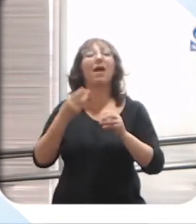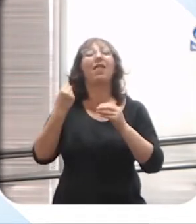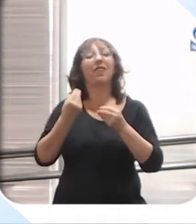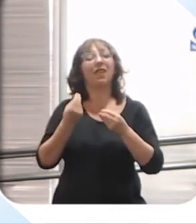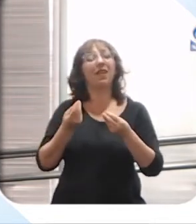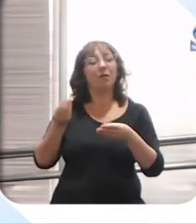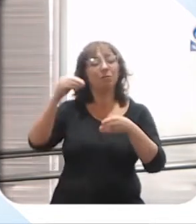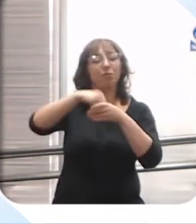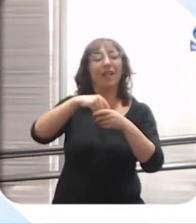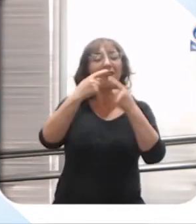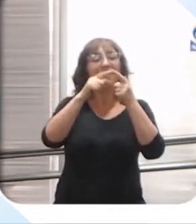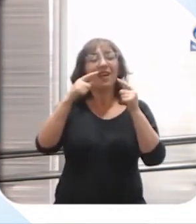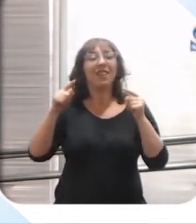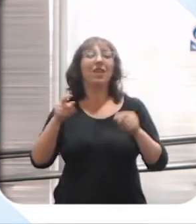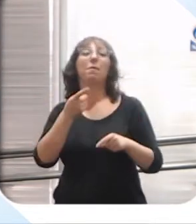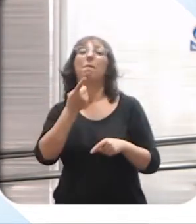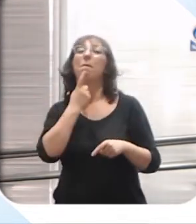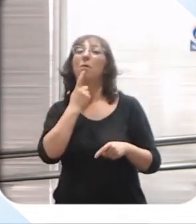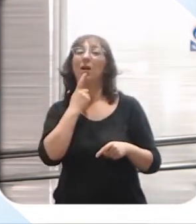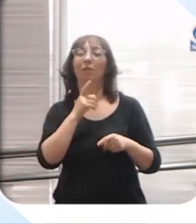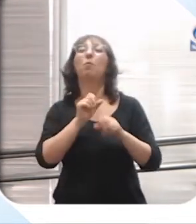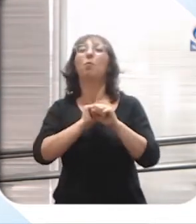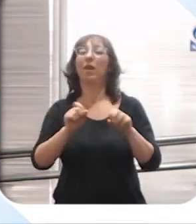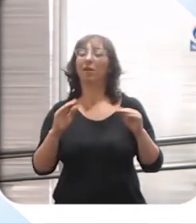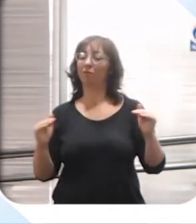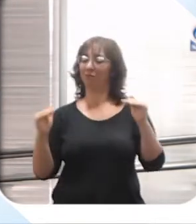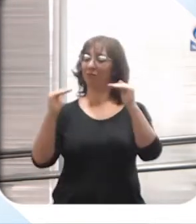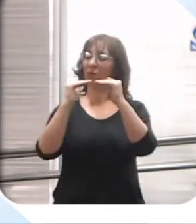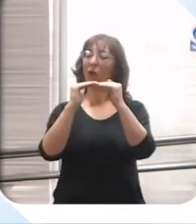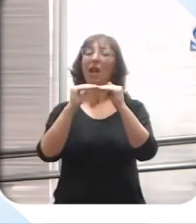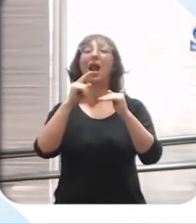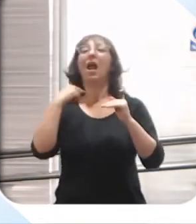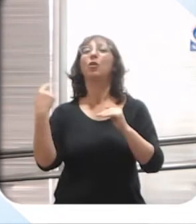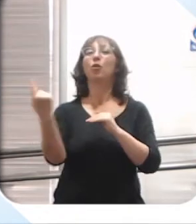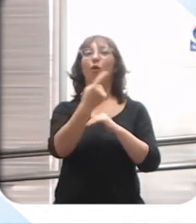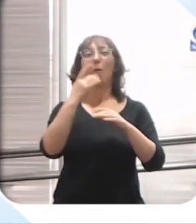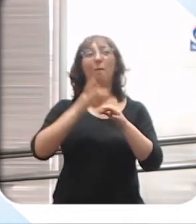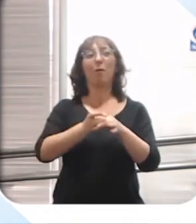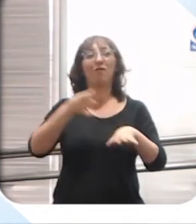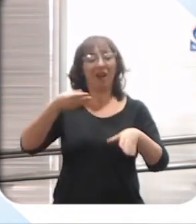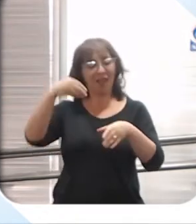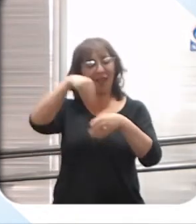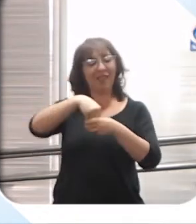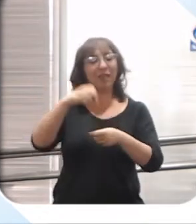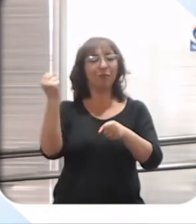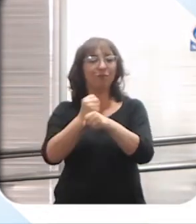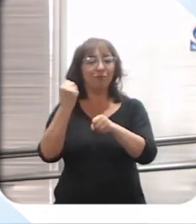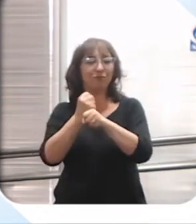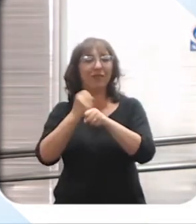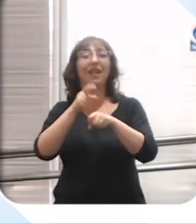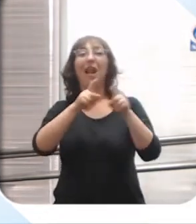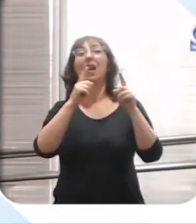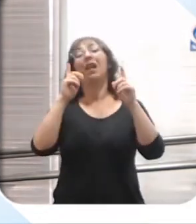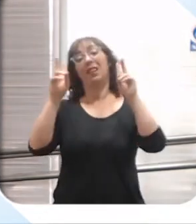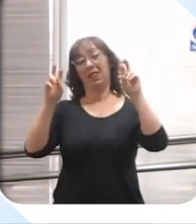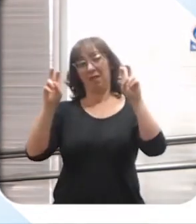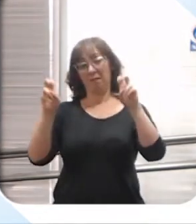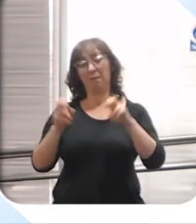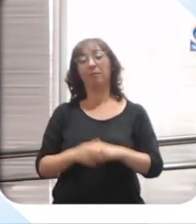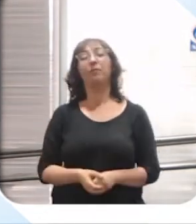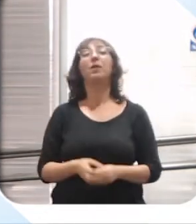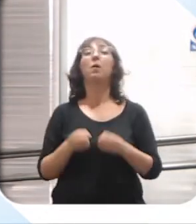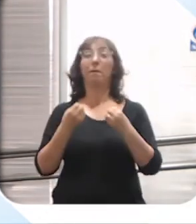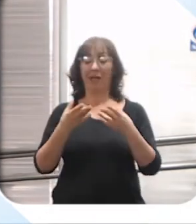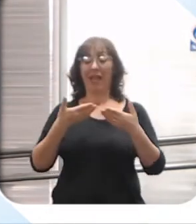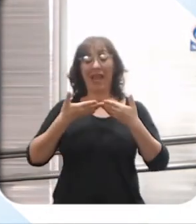las diferentes políticas puedan ser igualitarias o llegar a todos los profesionales que están involucrados en cada una de las temáticas. Es por esto